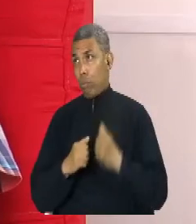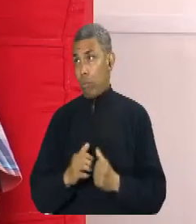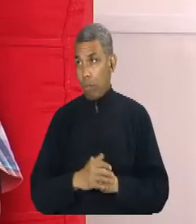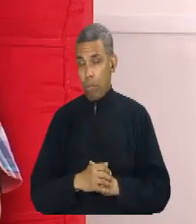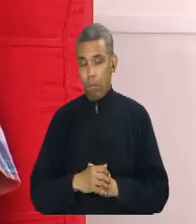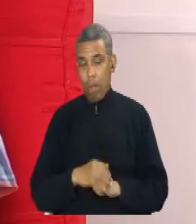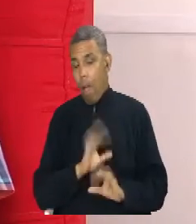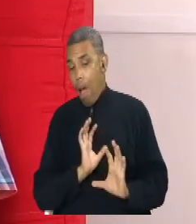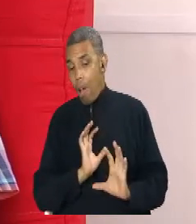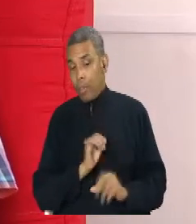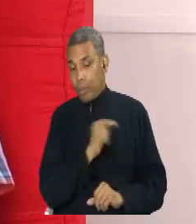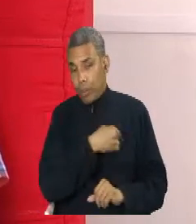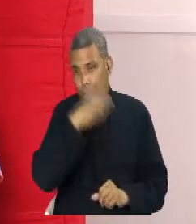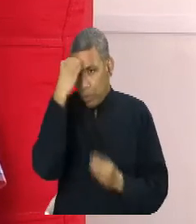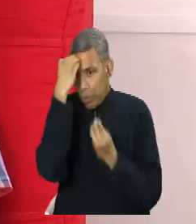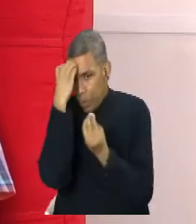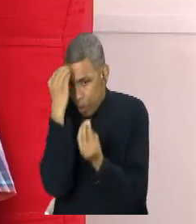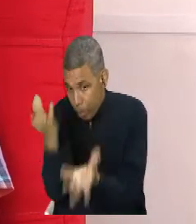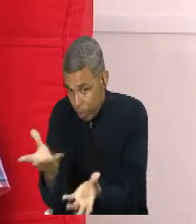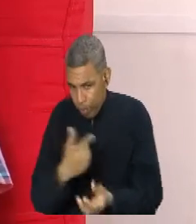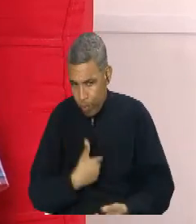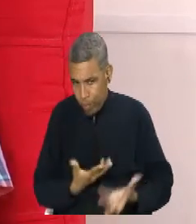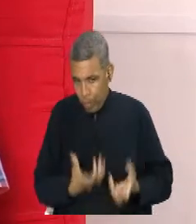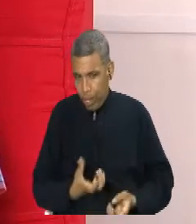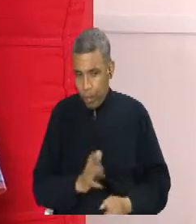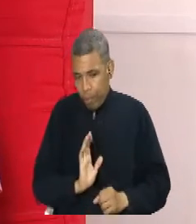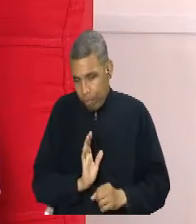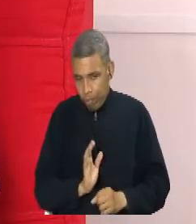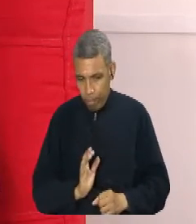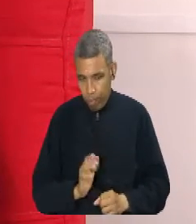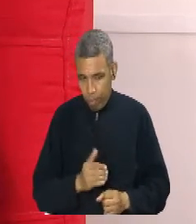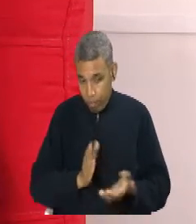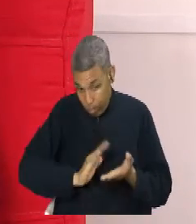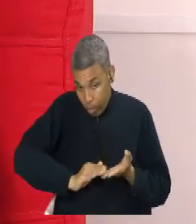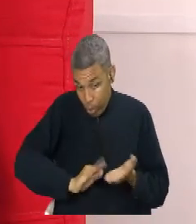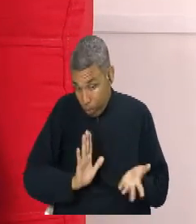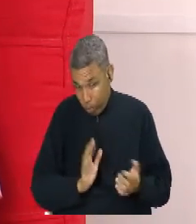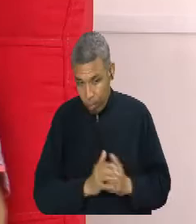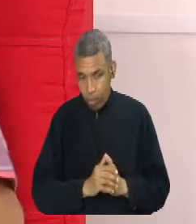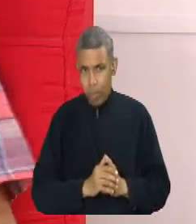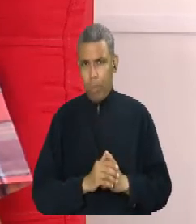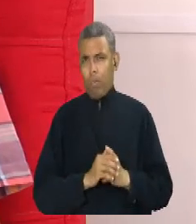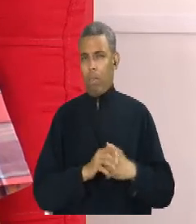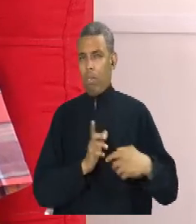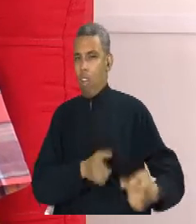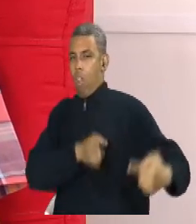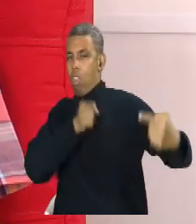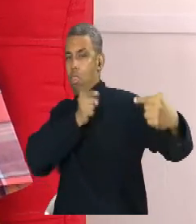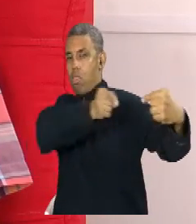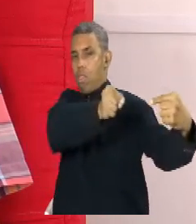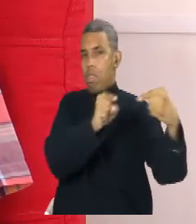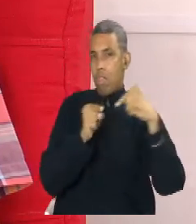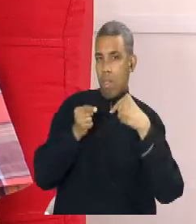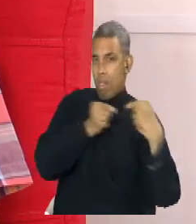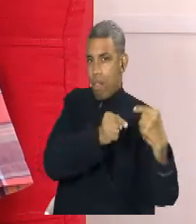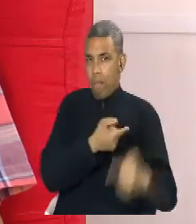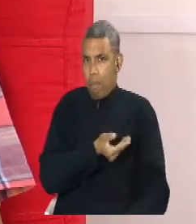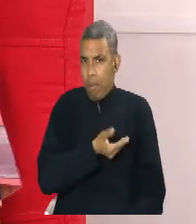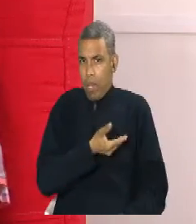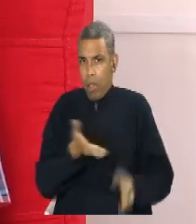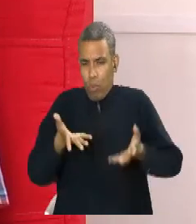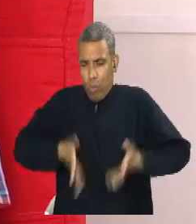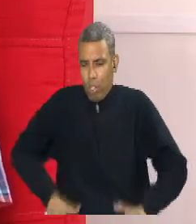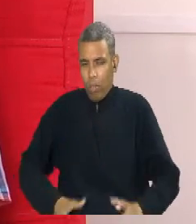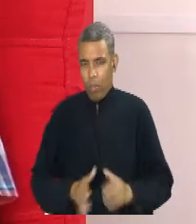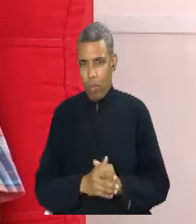mamá y lo que yo menos quiero en mi vida es tener un conflicto con una mamá sí entonces es importante eso entonces